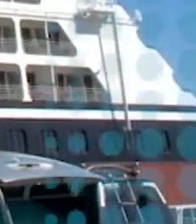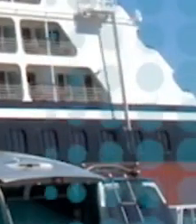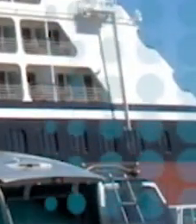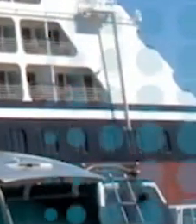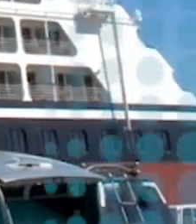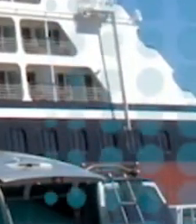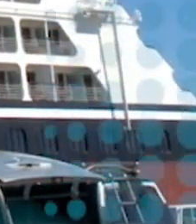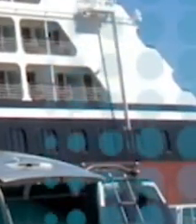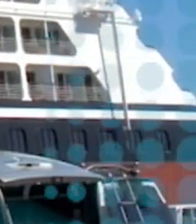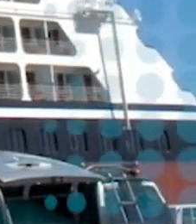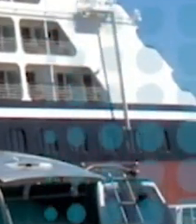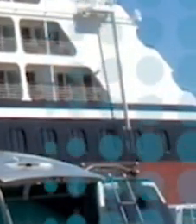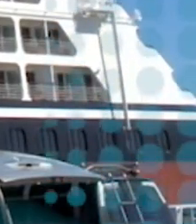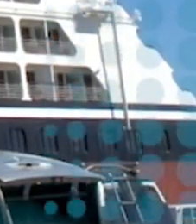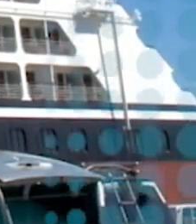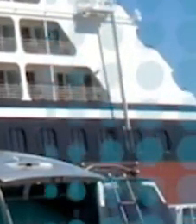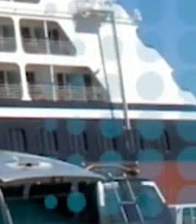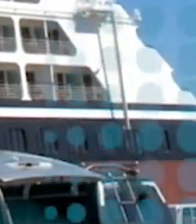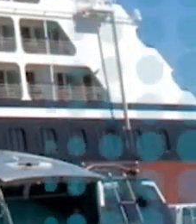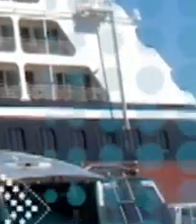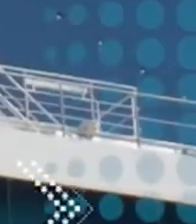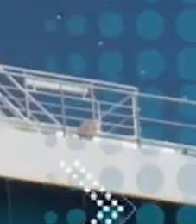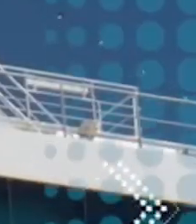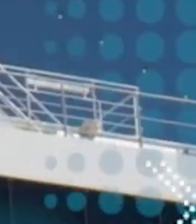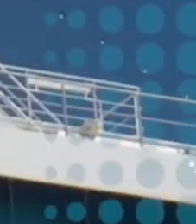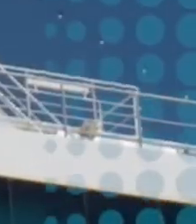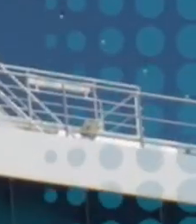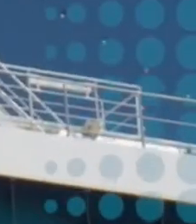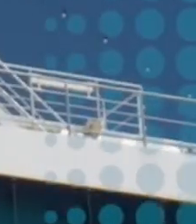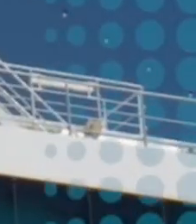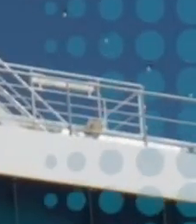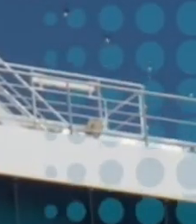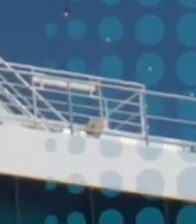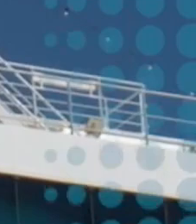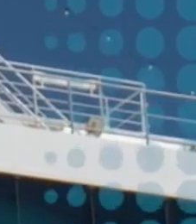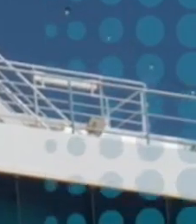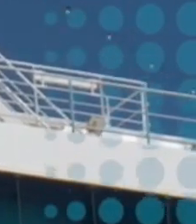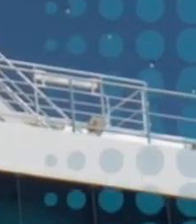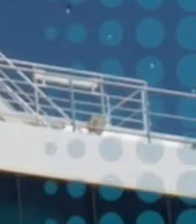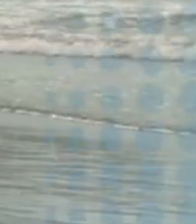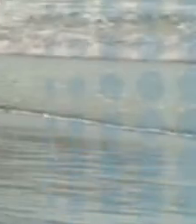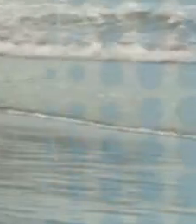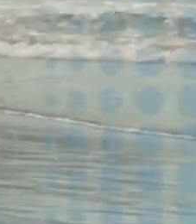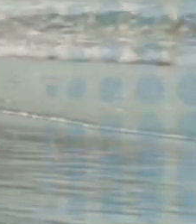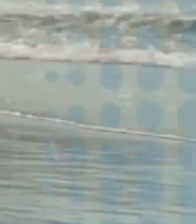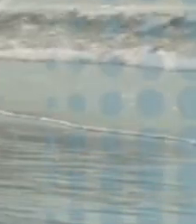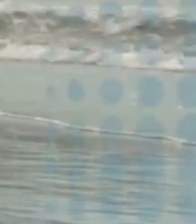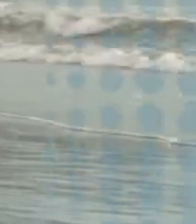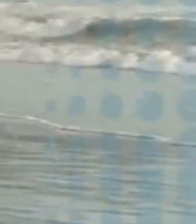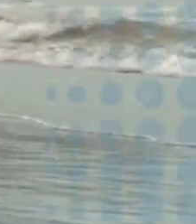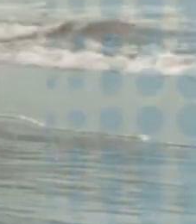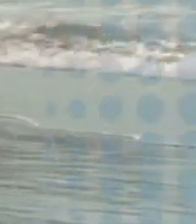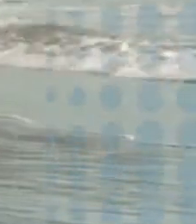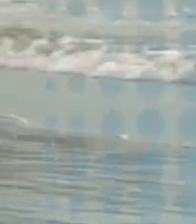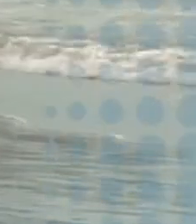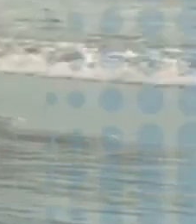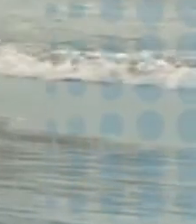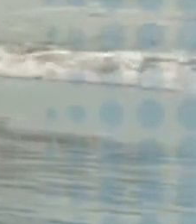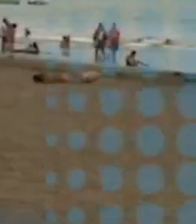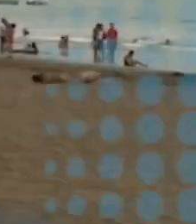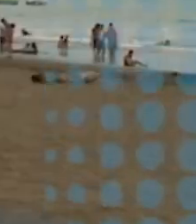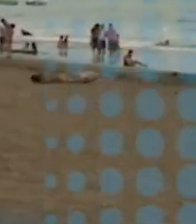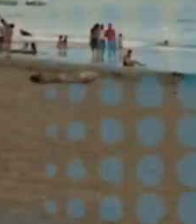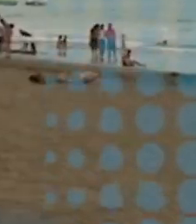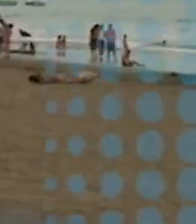Punta Arenas espera la llegada de 60 cruceros entre octubre y mayo del próximo año, esto tras casi 19 meses de ausencia de